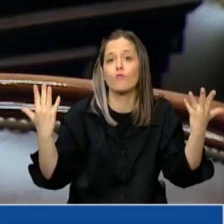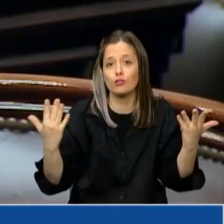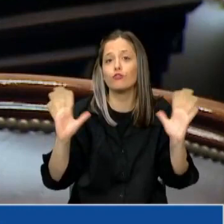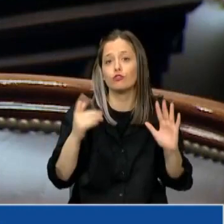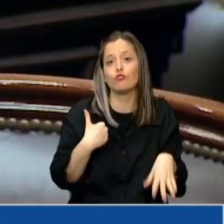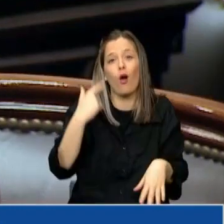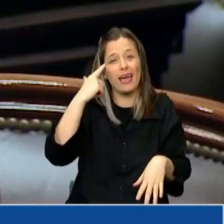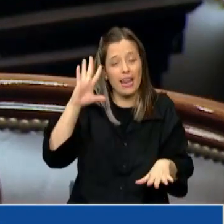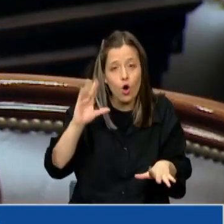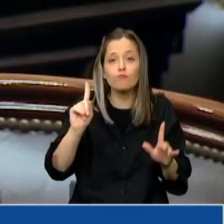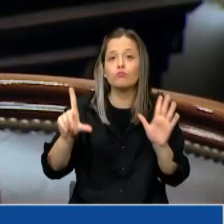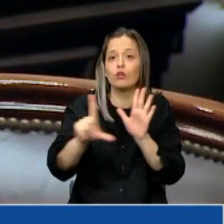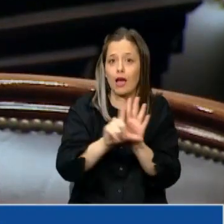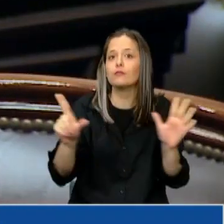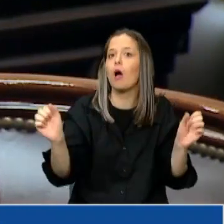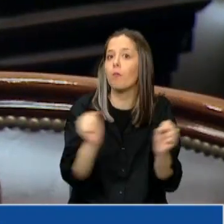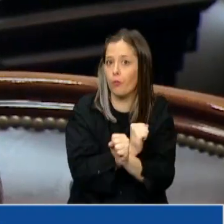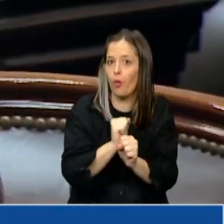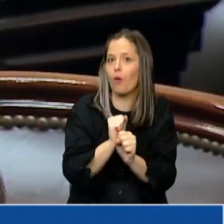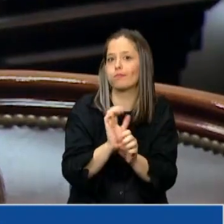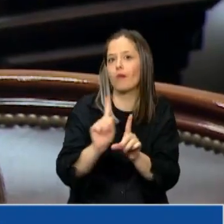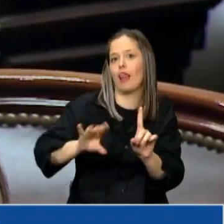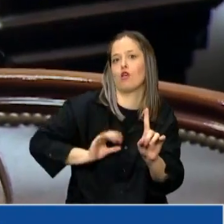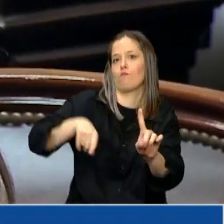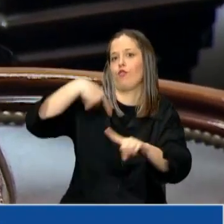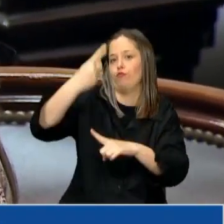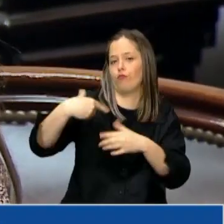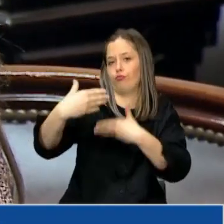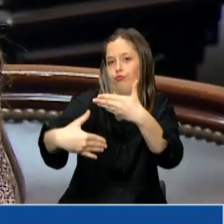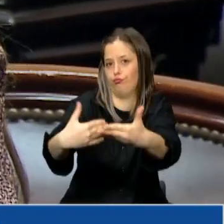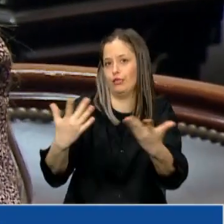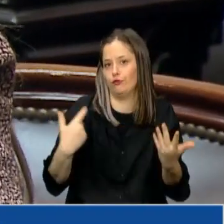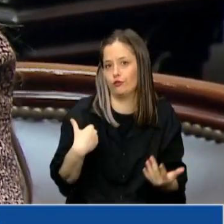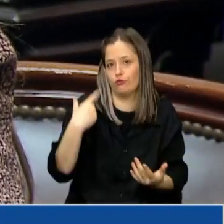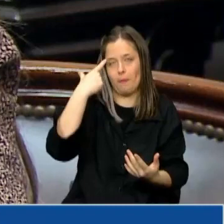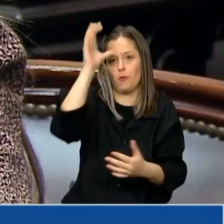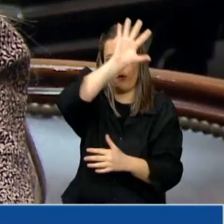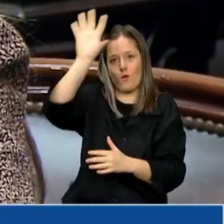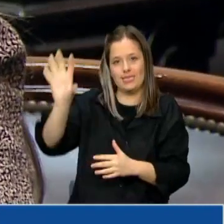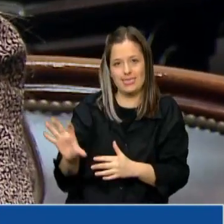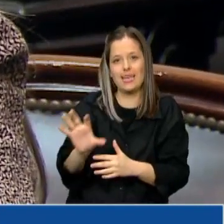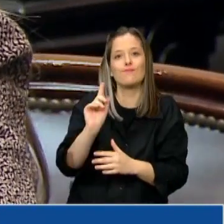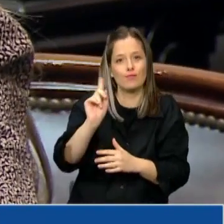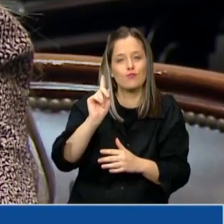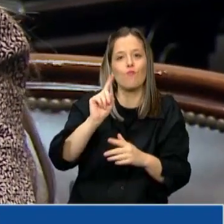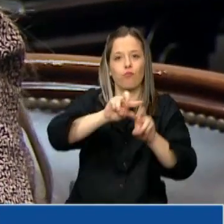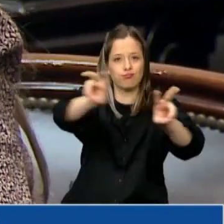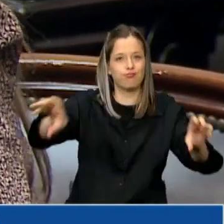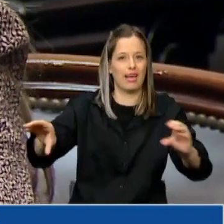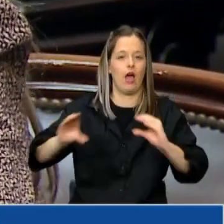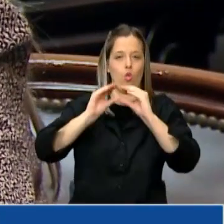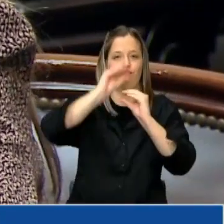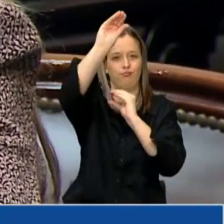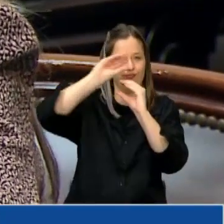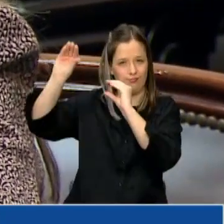sumamente importante que se defina esta masa de coparticipación que se le retrae a las provincias, con un proyecto